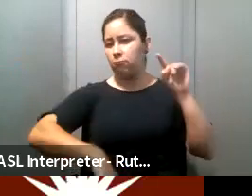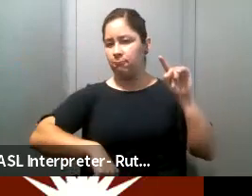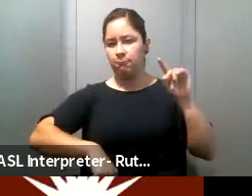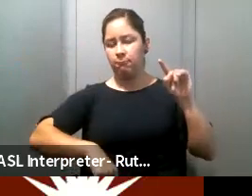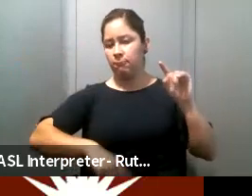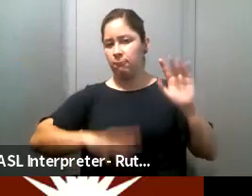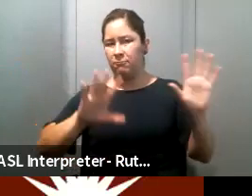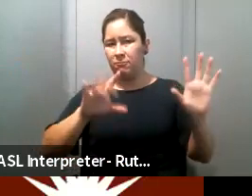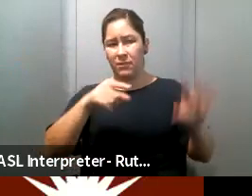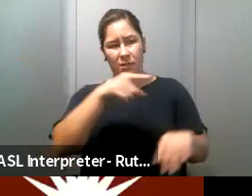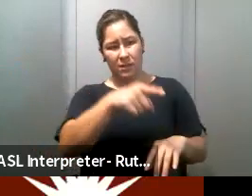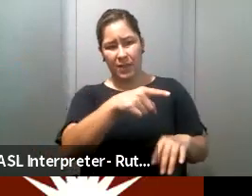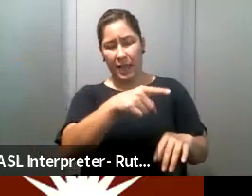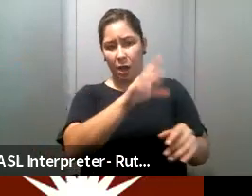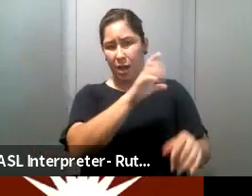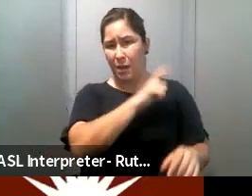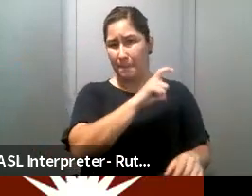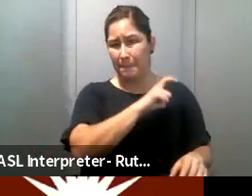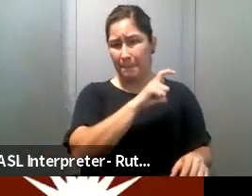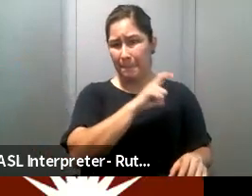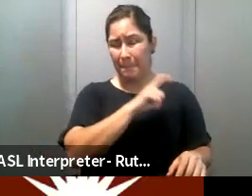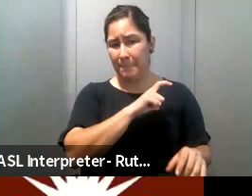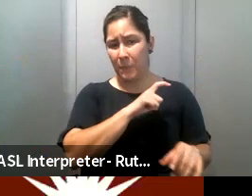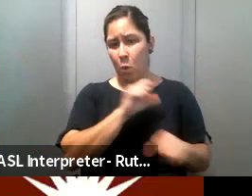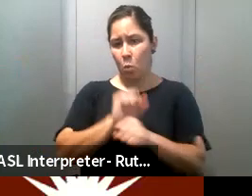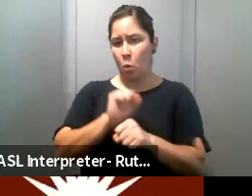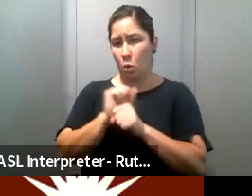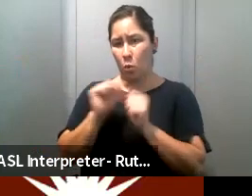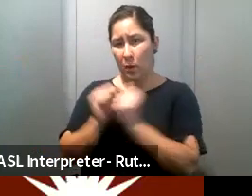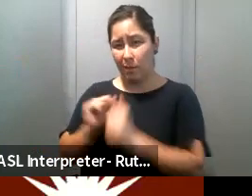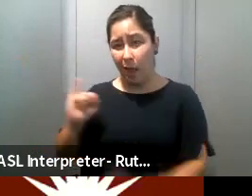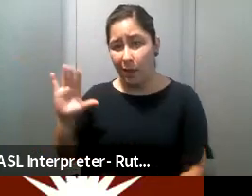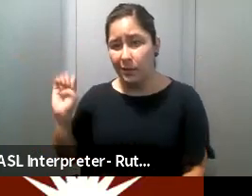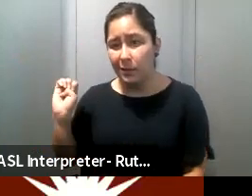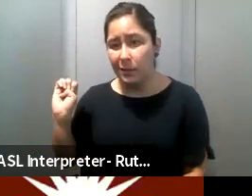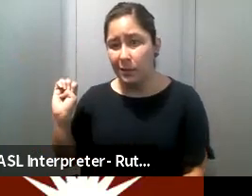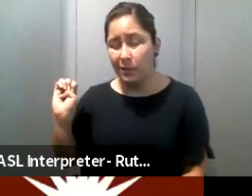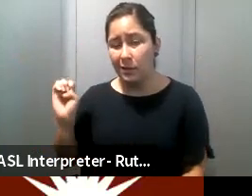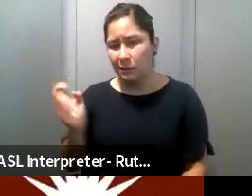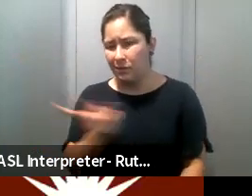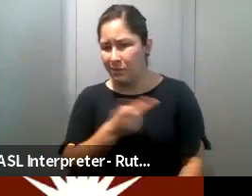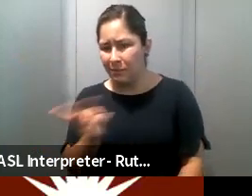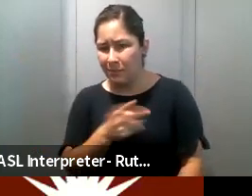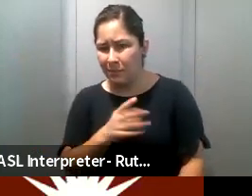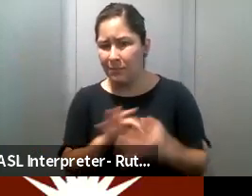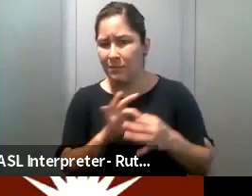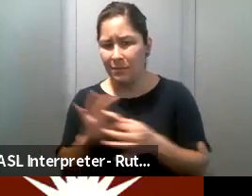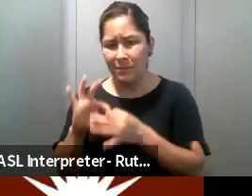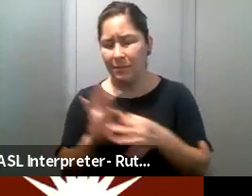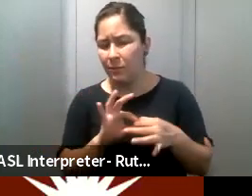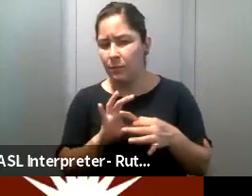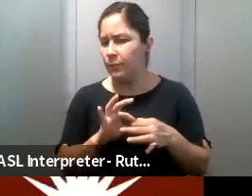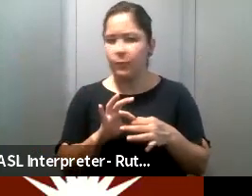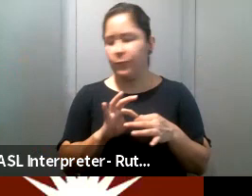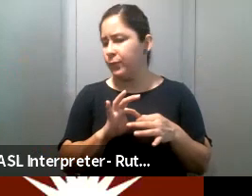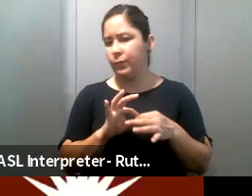la colaboración a inmigración. Y entonces esto es algo que se está viendo poco a poco, pero imagínense, estamos